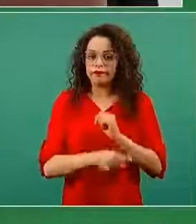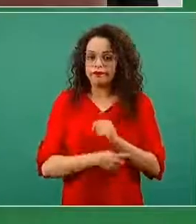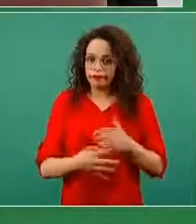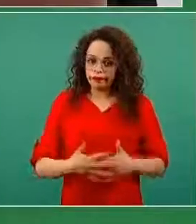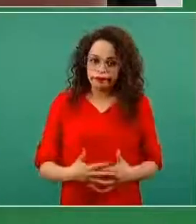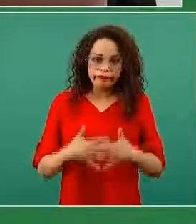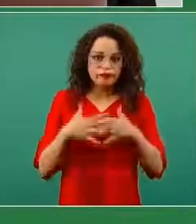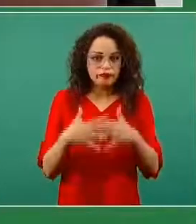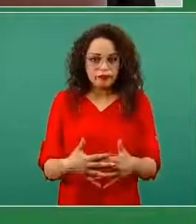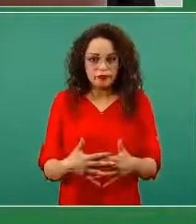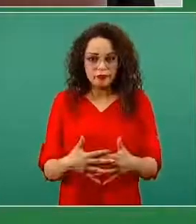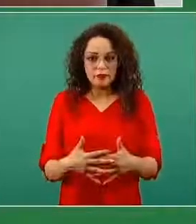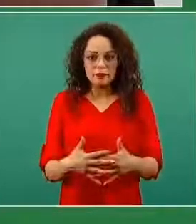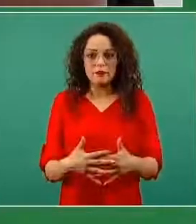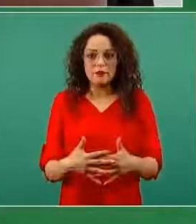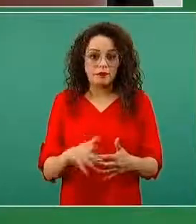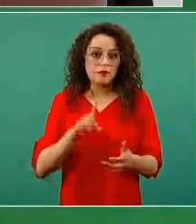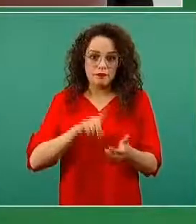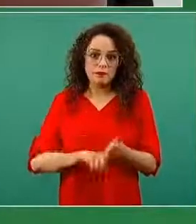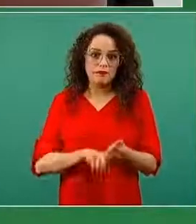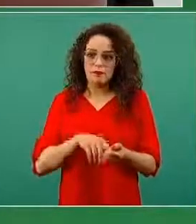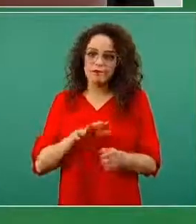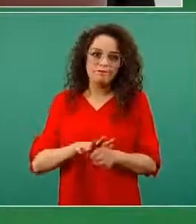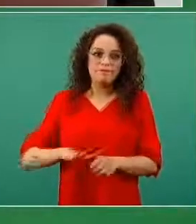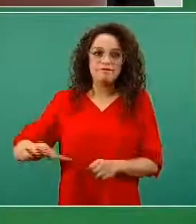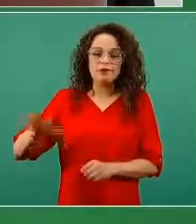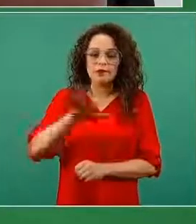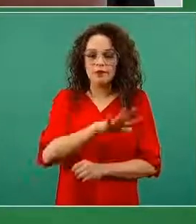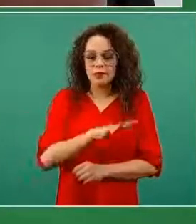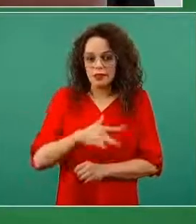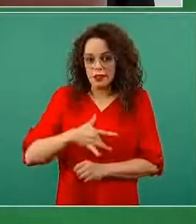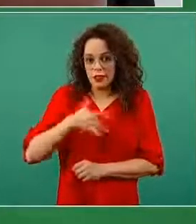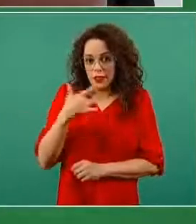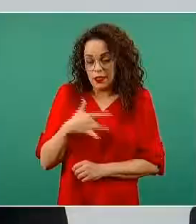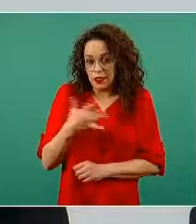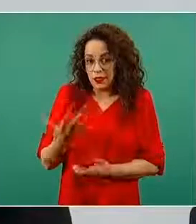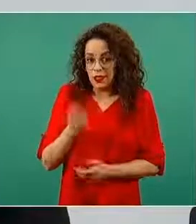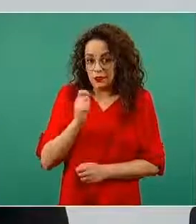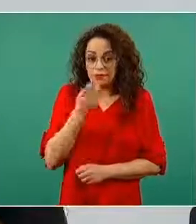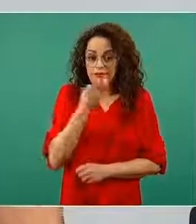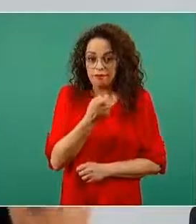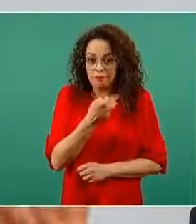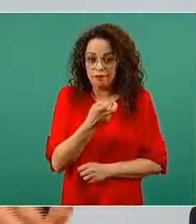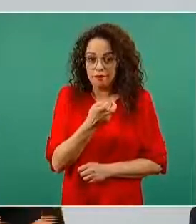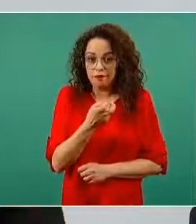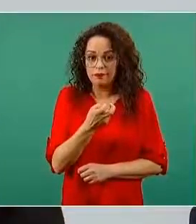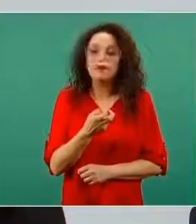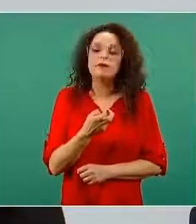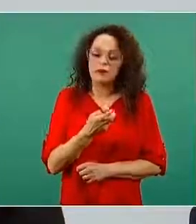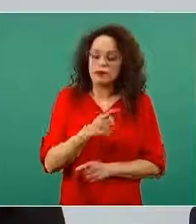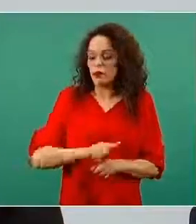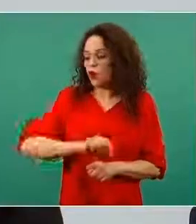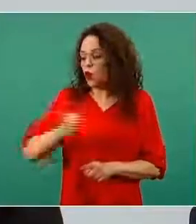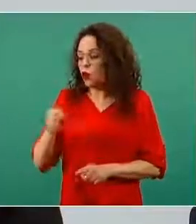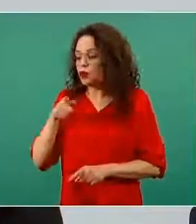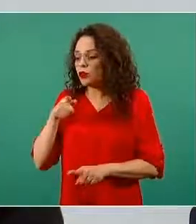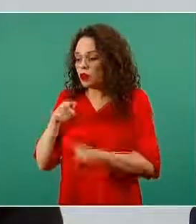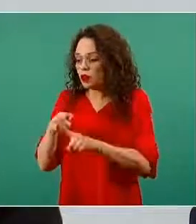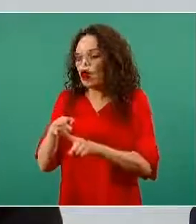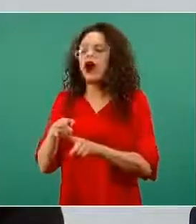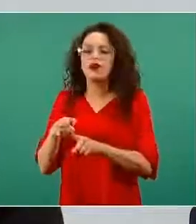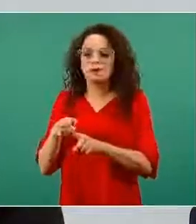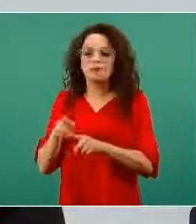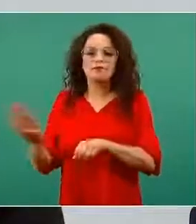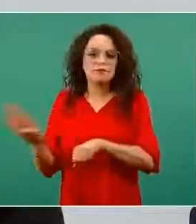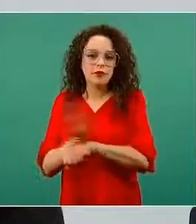representa socialmente y personalmente para esta población, contra los posibles beneficios. Y es por